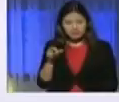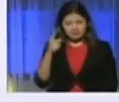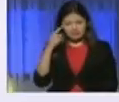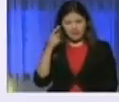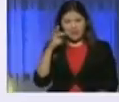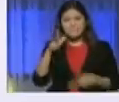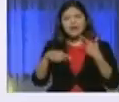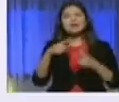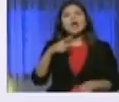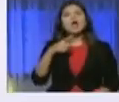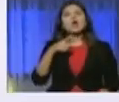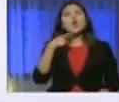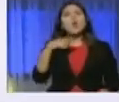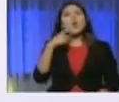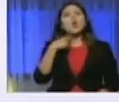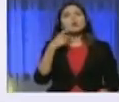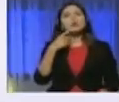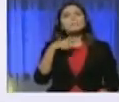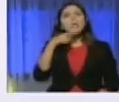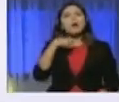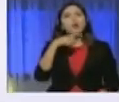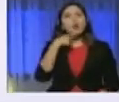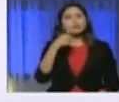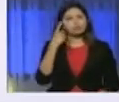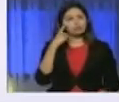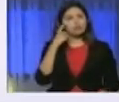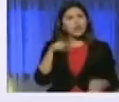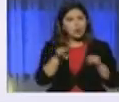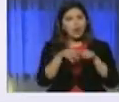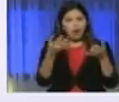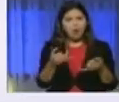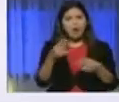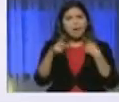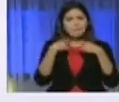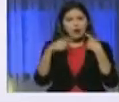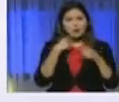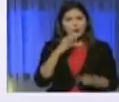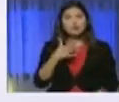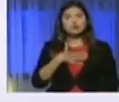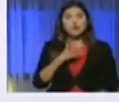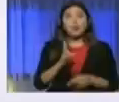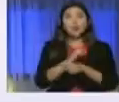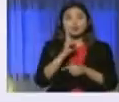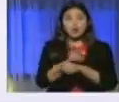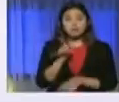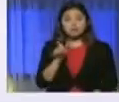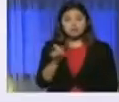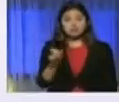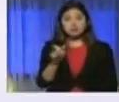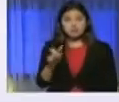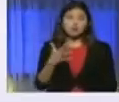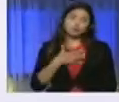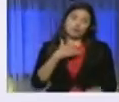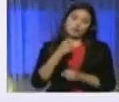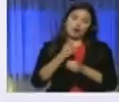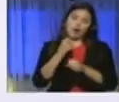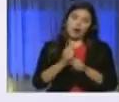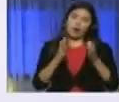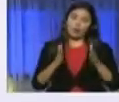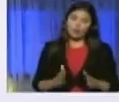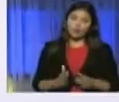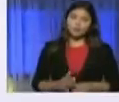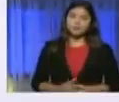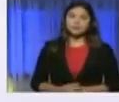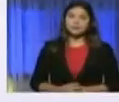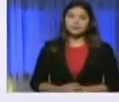marrón, ¿te acuerdas? ¿Cómo es ahora? Igualito. Yo utilizaba mi ticket, bueno, como éramos trabajadores,